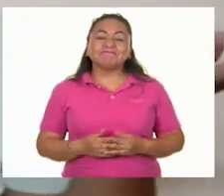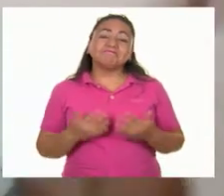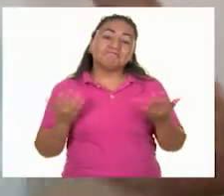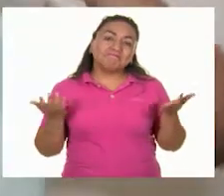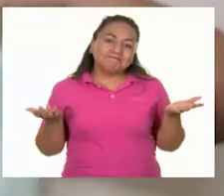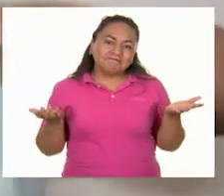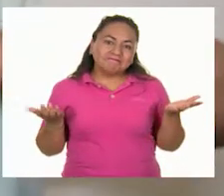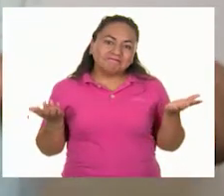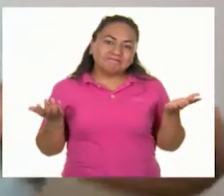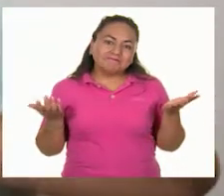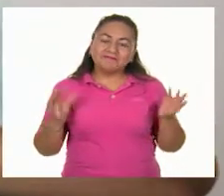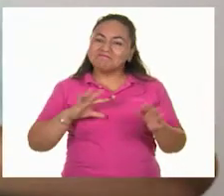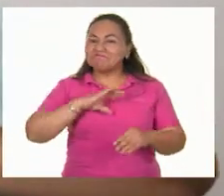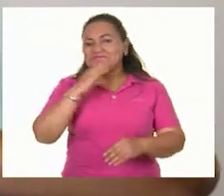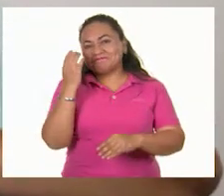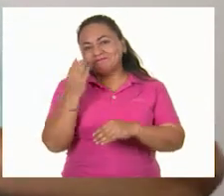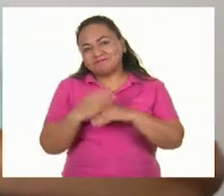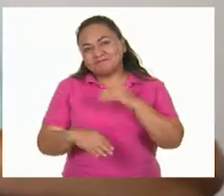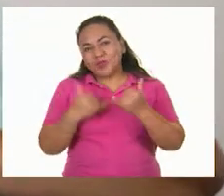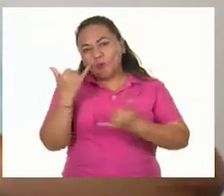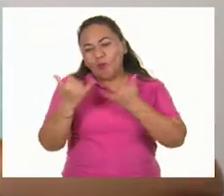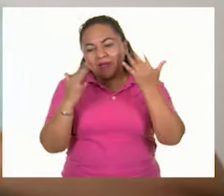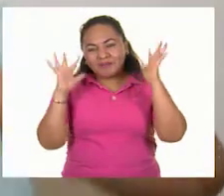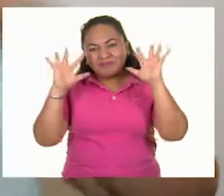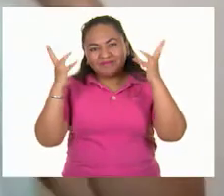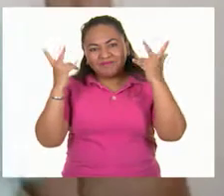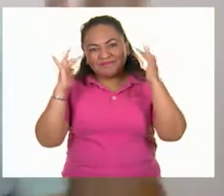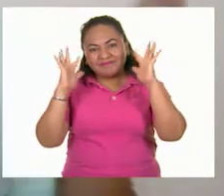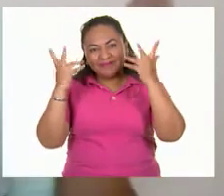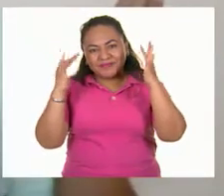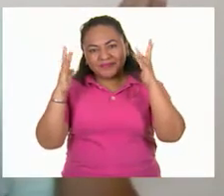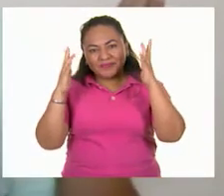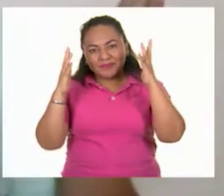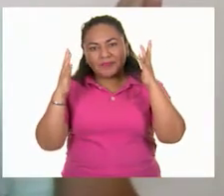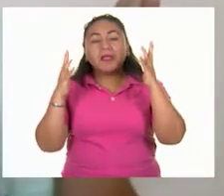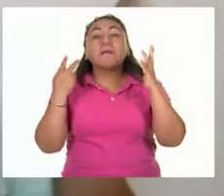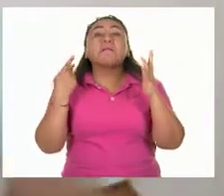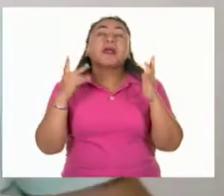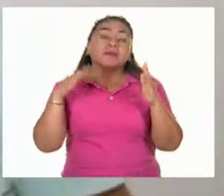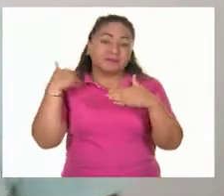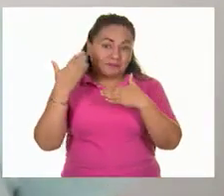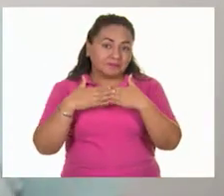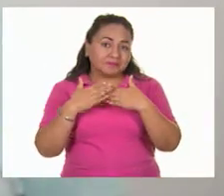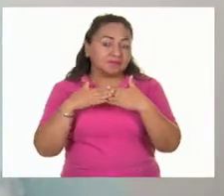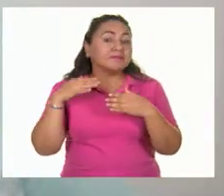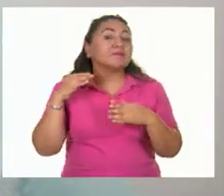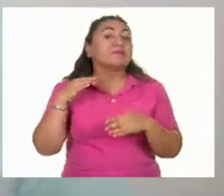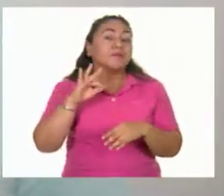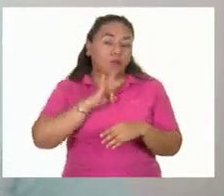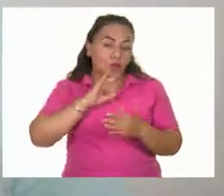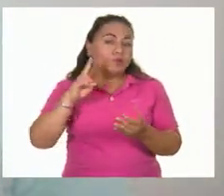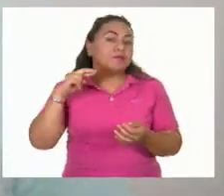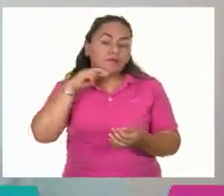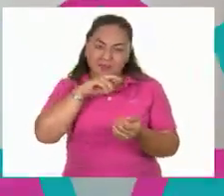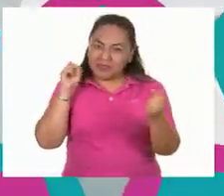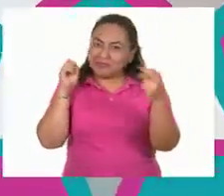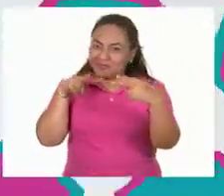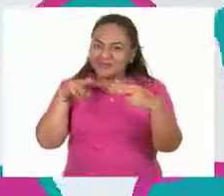Bueno, ya se terminó el juego de las manos, pero no te preocupes, nos vamos a ver